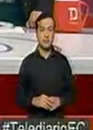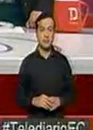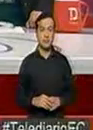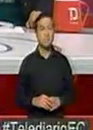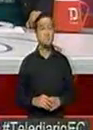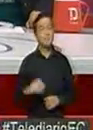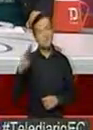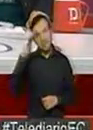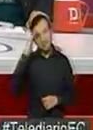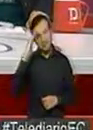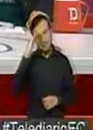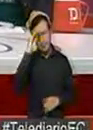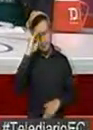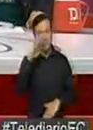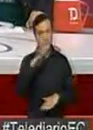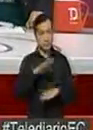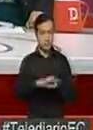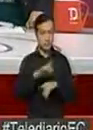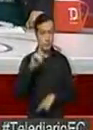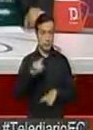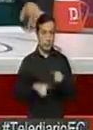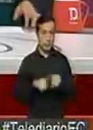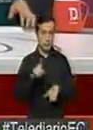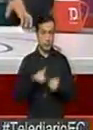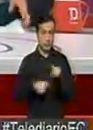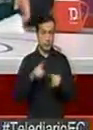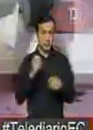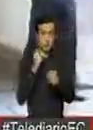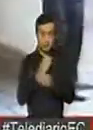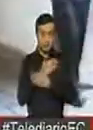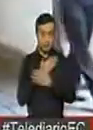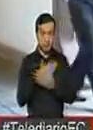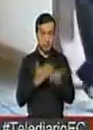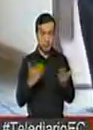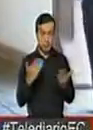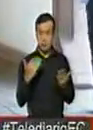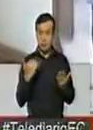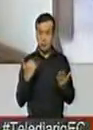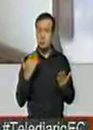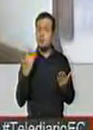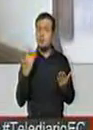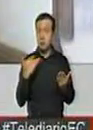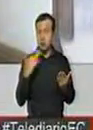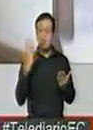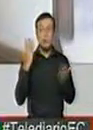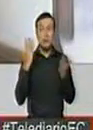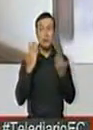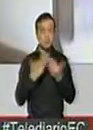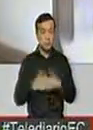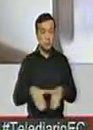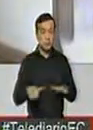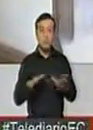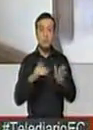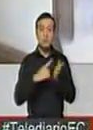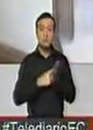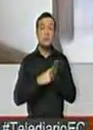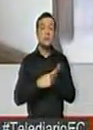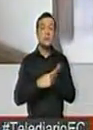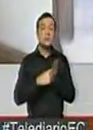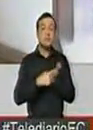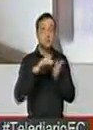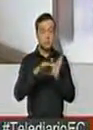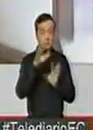¿Qué tal, Carla? Muy buenas tardes, amigos que nos ven en Telediario Emisión Central. Hace pocos minutos acaba de culminar la reunión entre